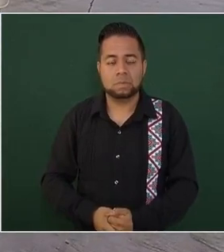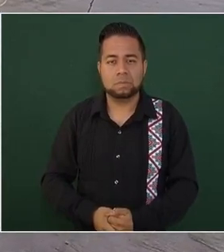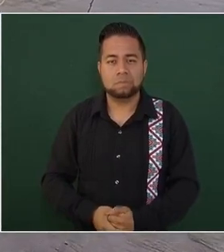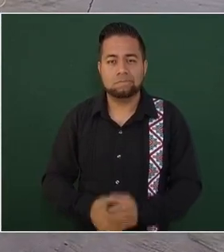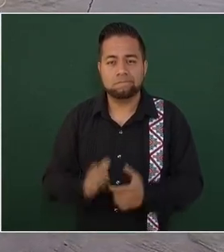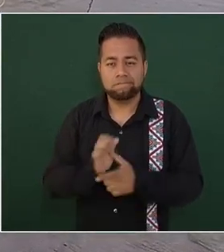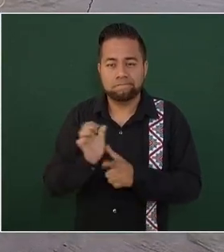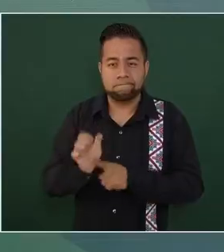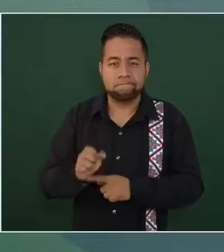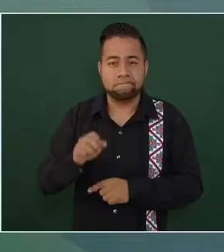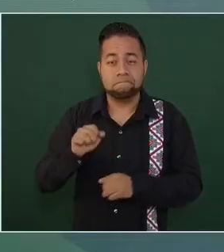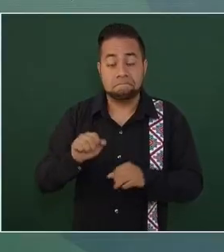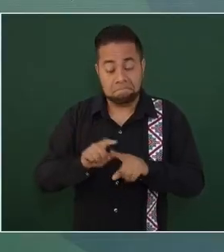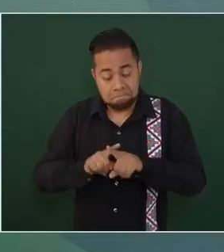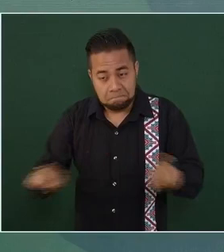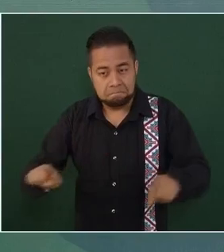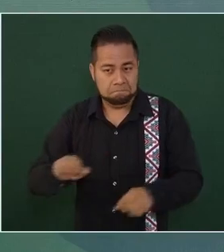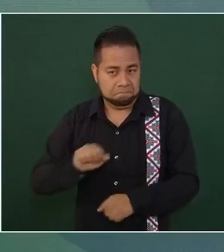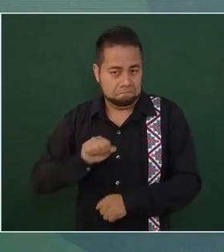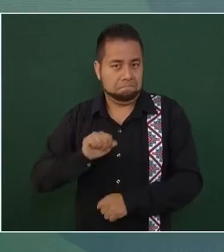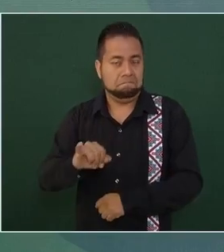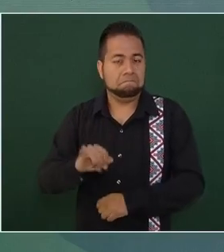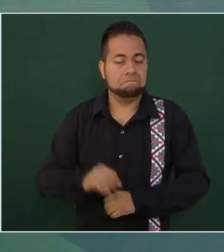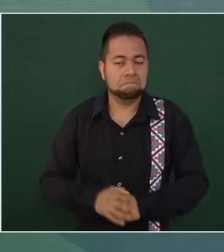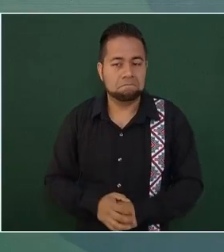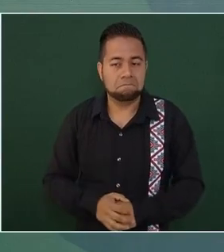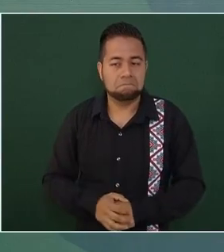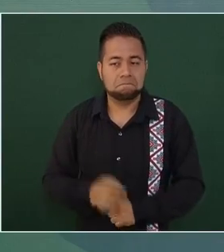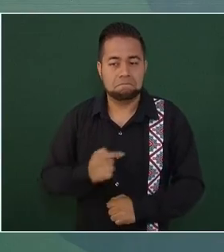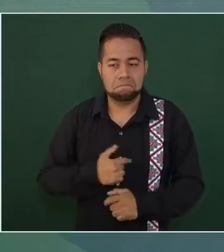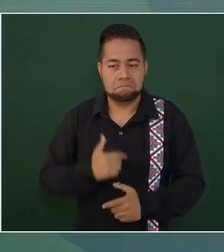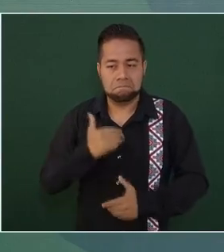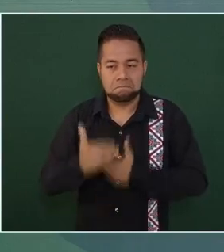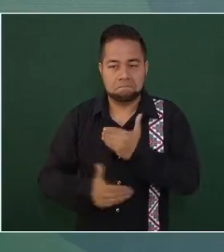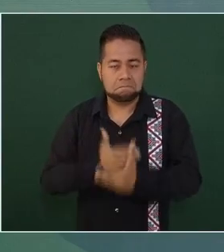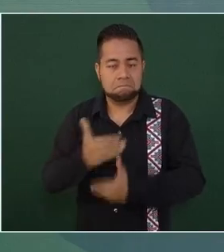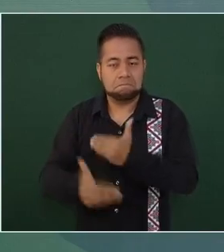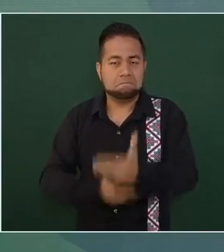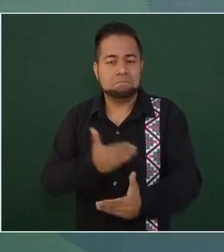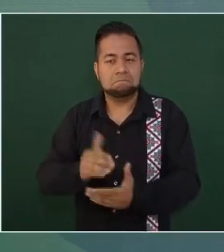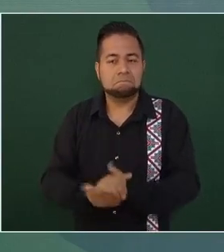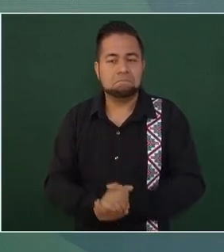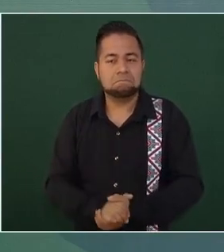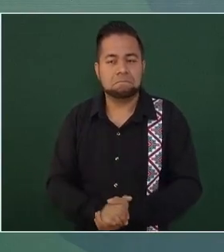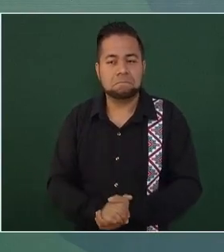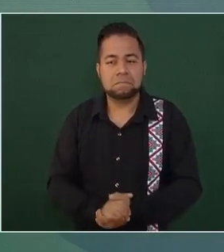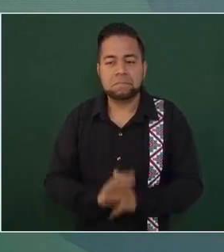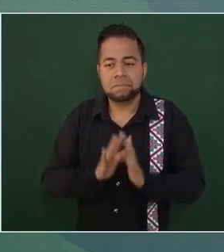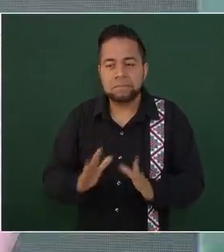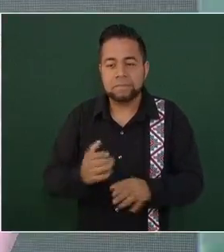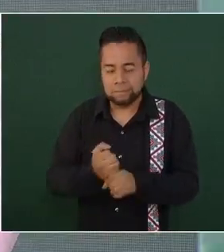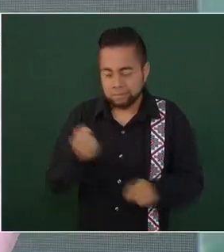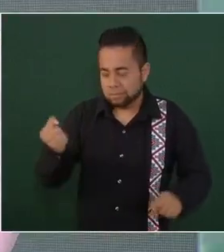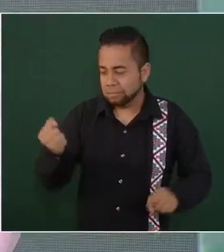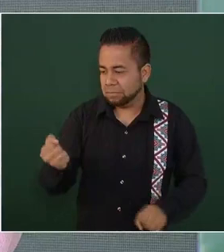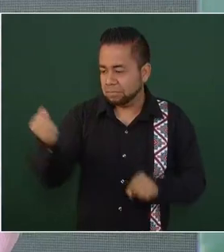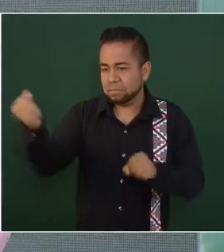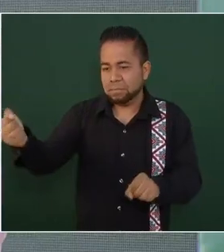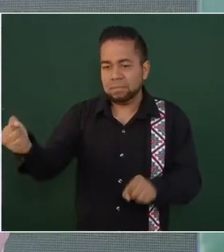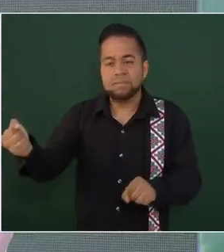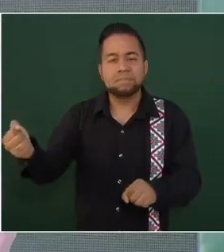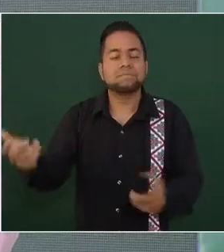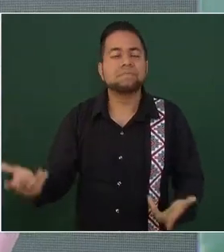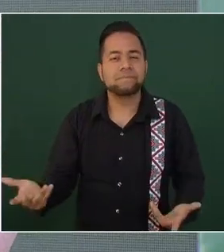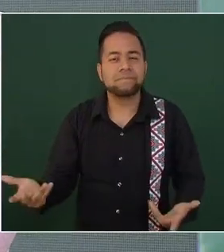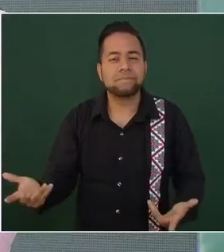si somos distintos y vamos adelante y ya entregué el bastón de mando ¿saben de